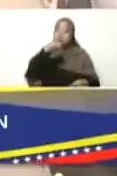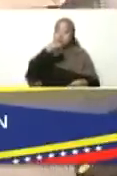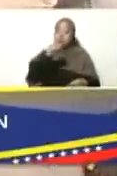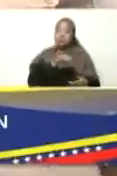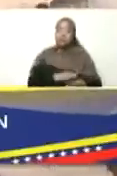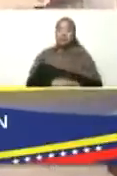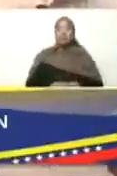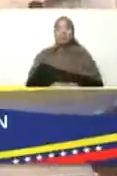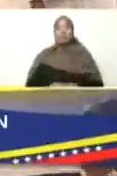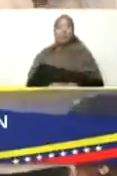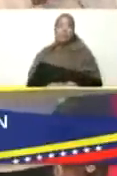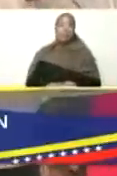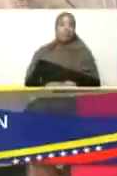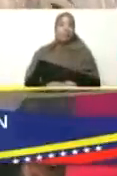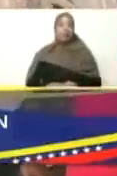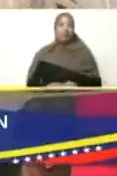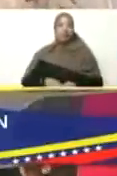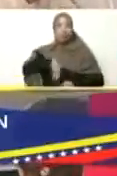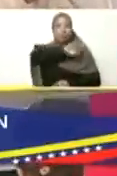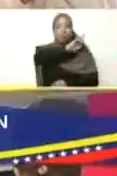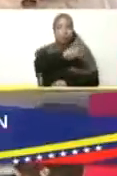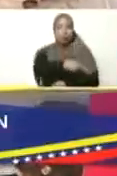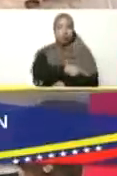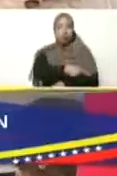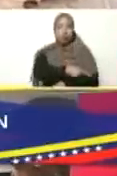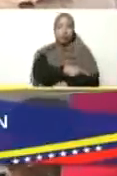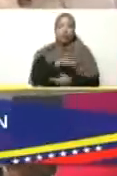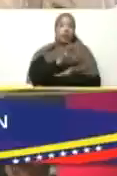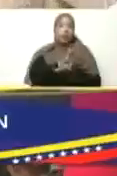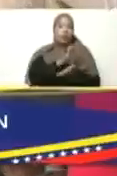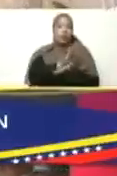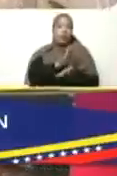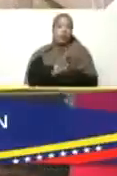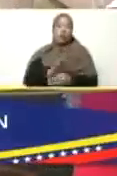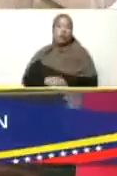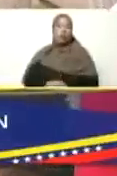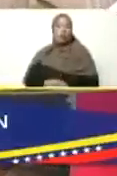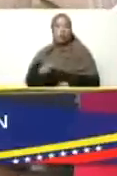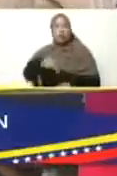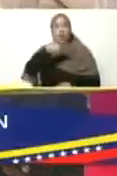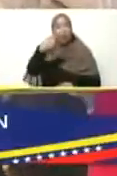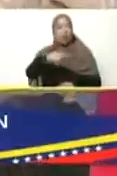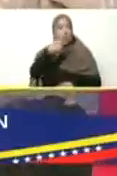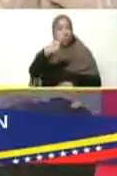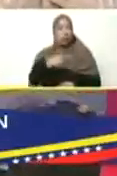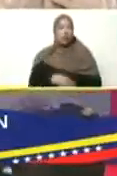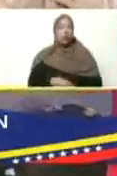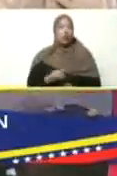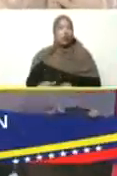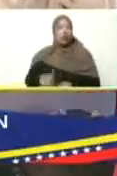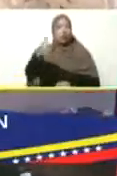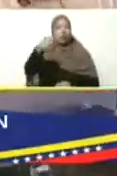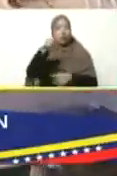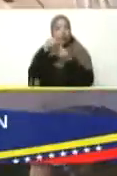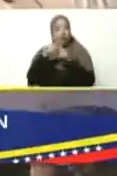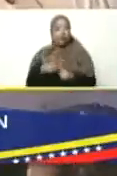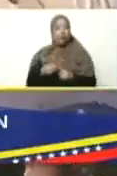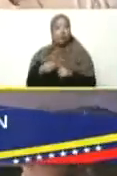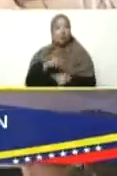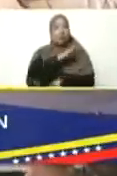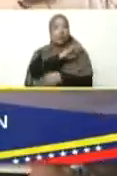articulador de la fuerza masiva, popular, mayoritaria de las